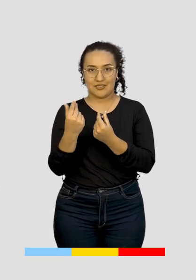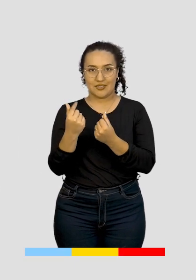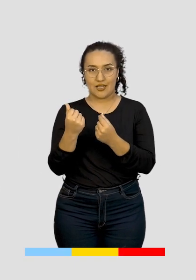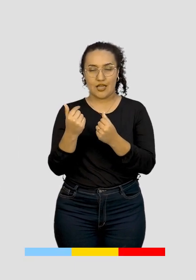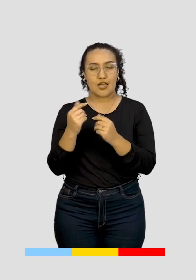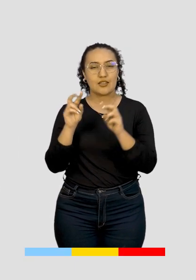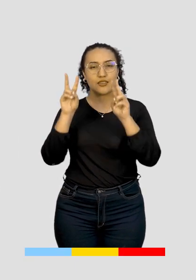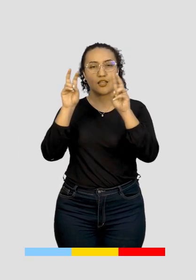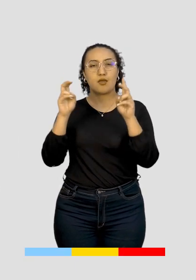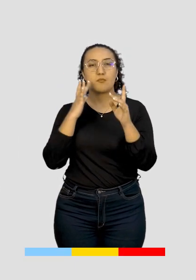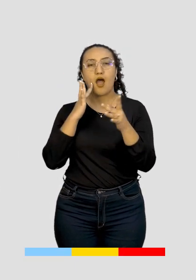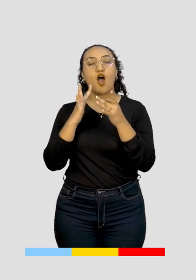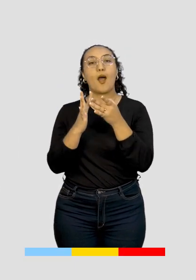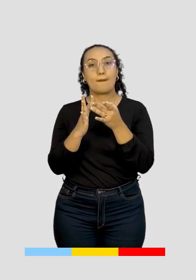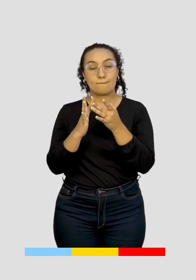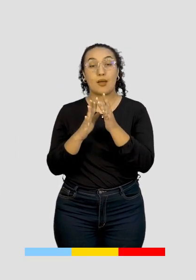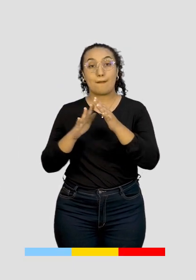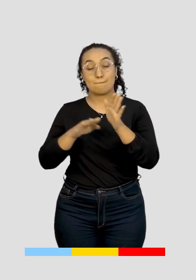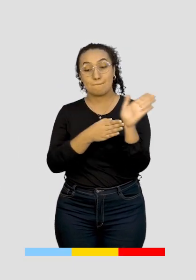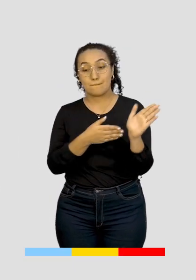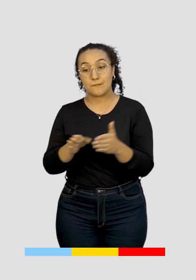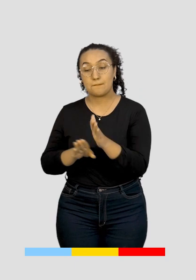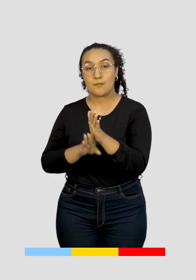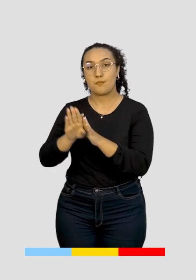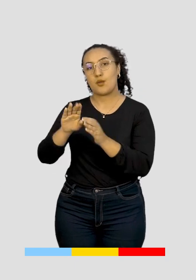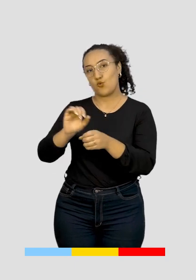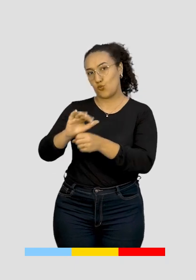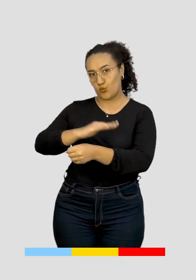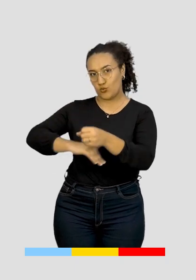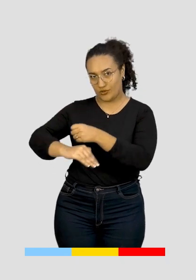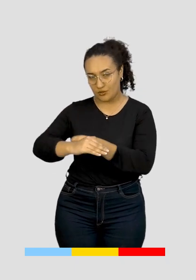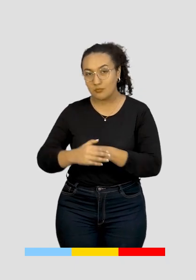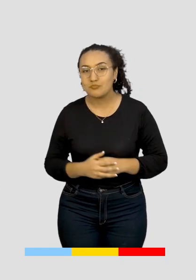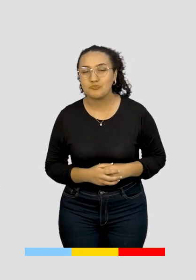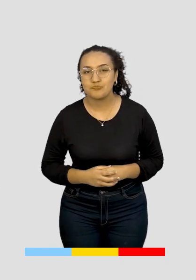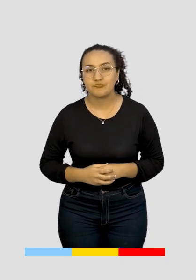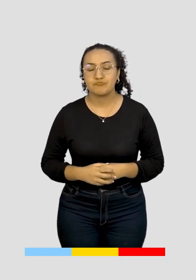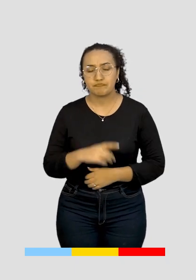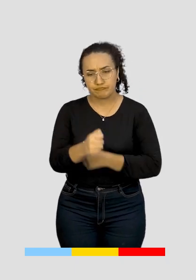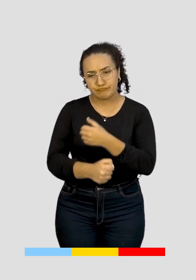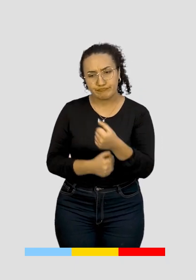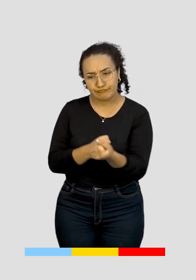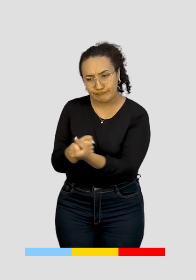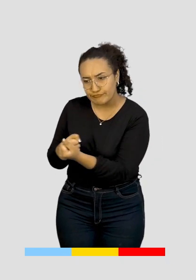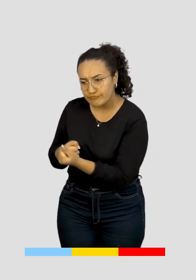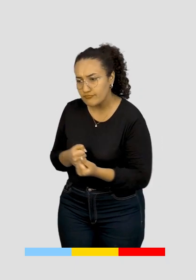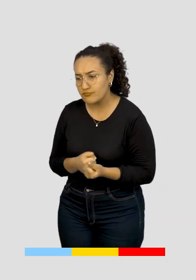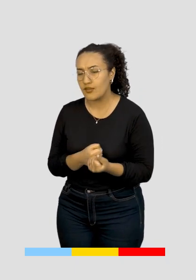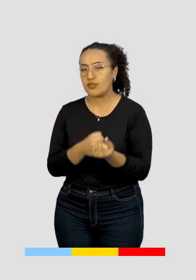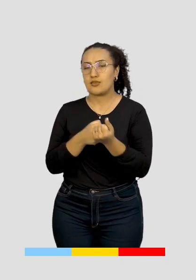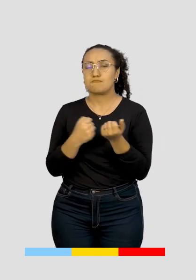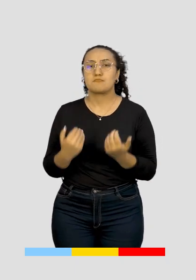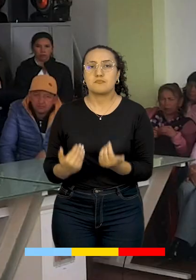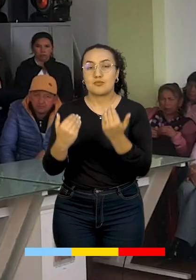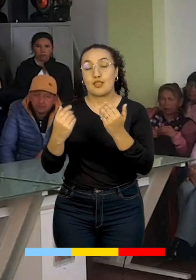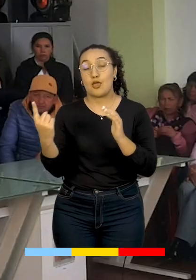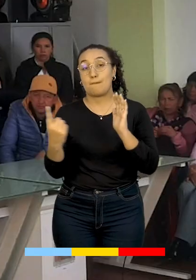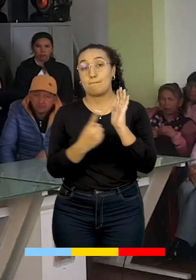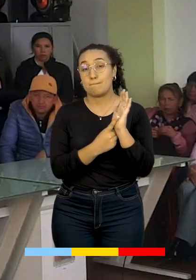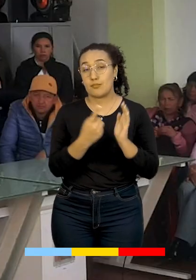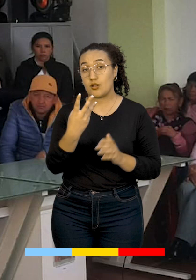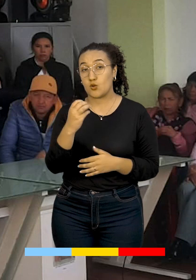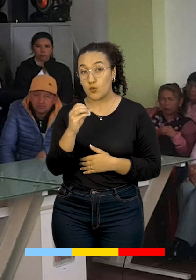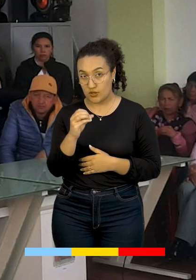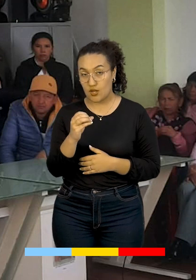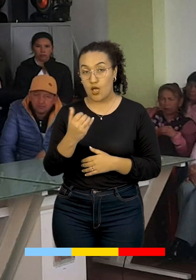Económico en el marco del Plan de Desarrollo del Departamento de Cundinamarca ha venido acompañando y beneficiando a 1